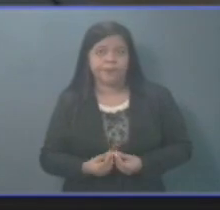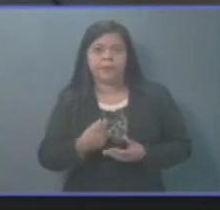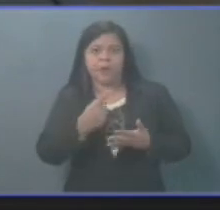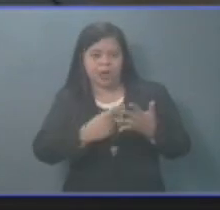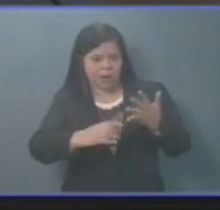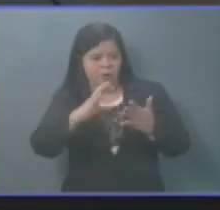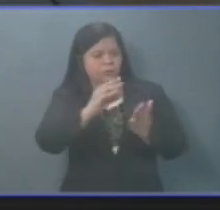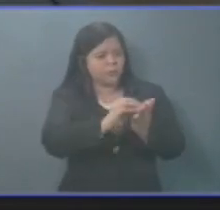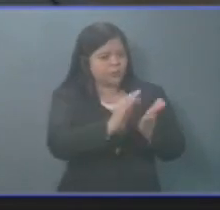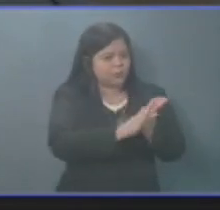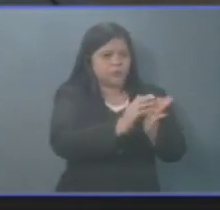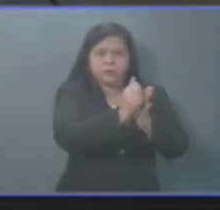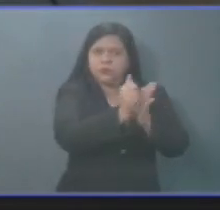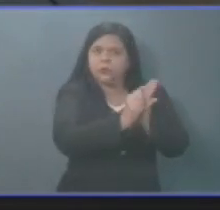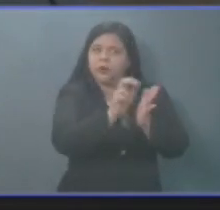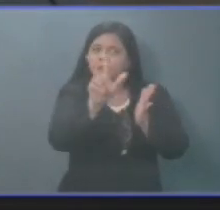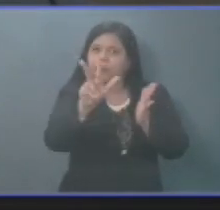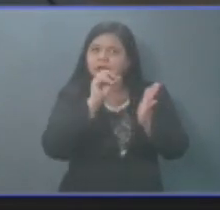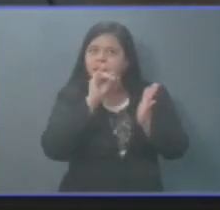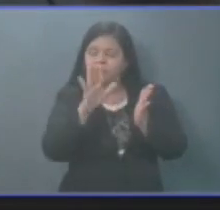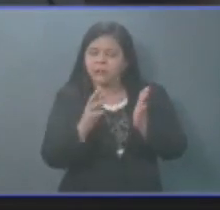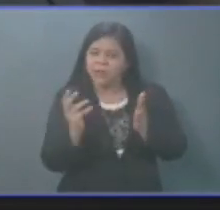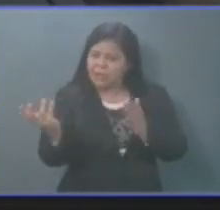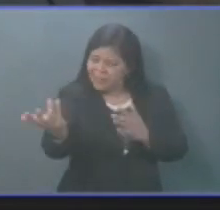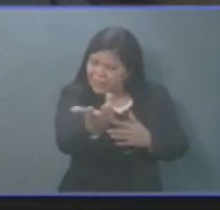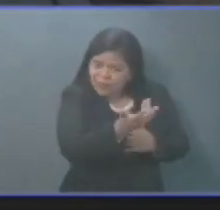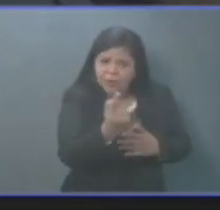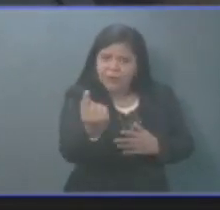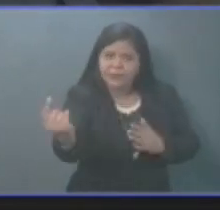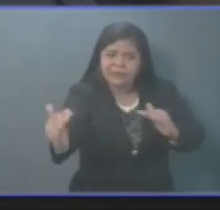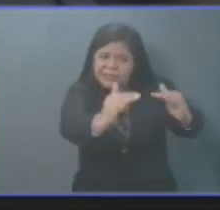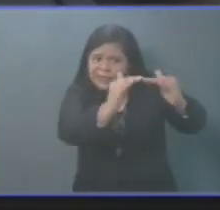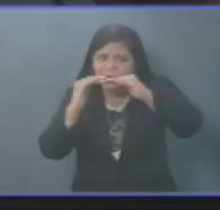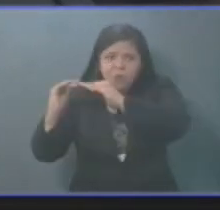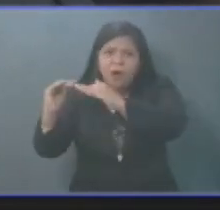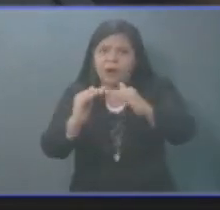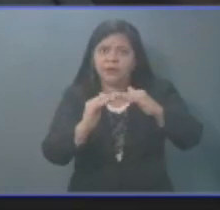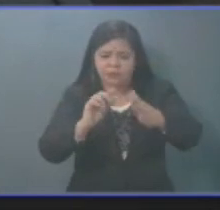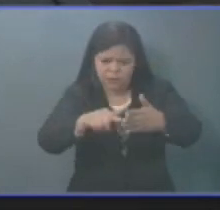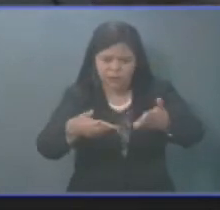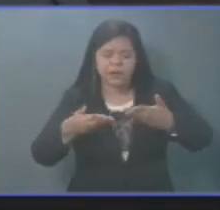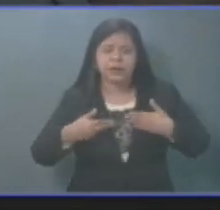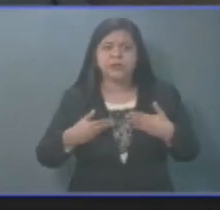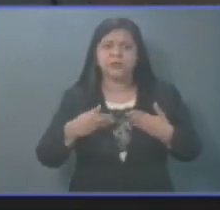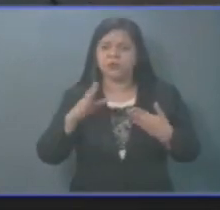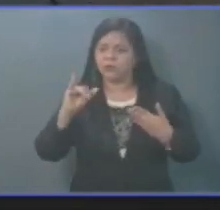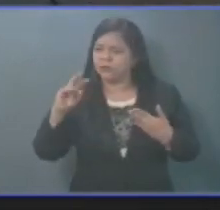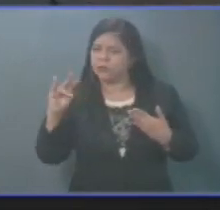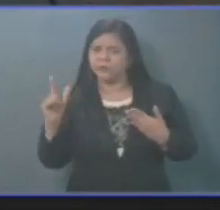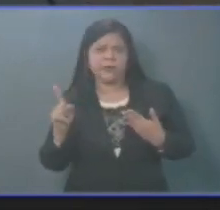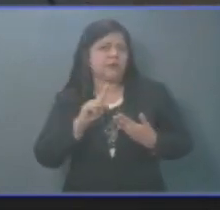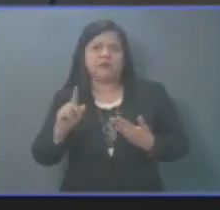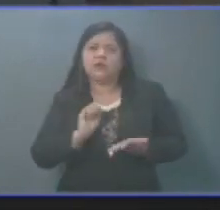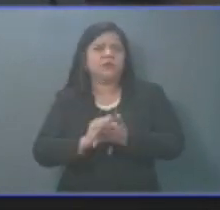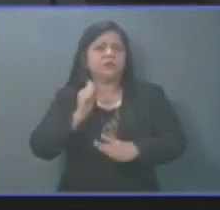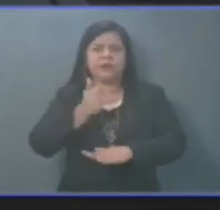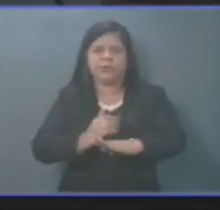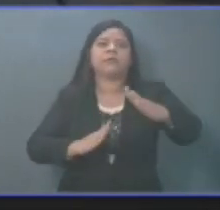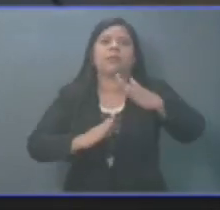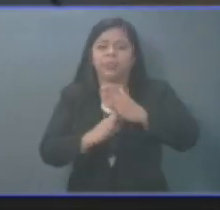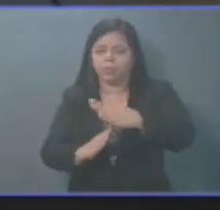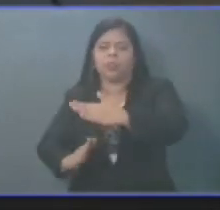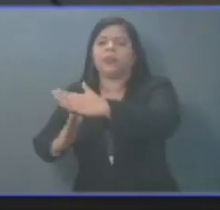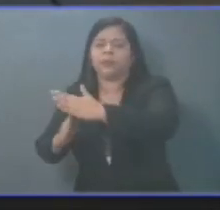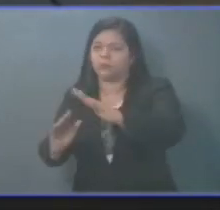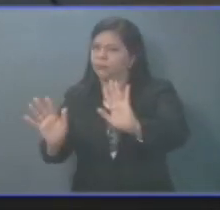Constitución en su artículo 3 establece que todas las personas son iguales ante la ley. Para el goce de los derechos civiles no podrán establecerse restricciones